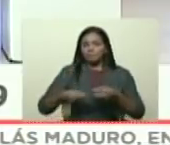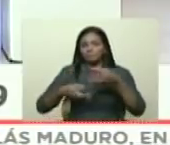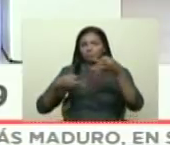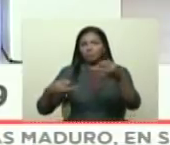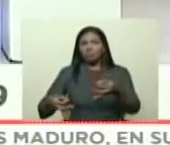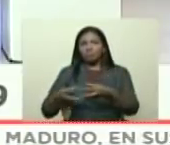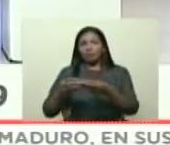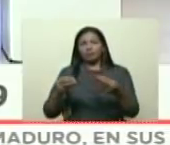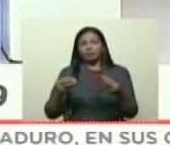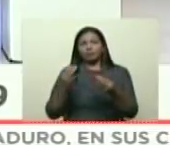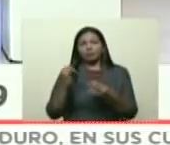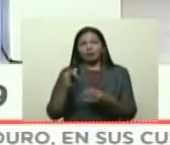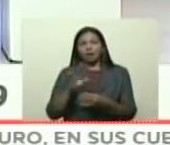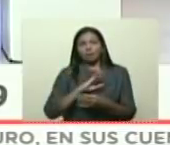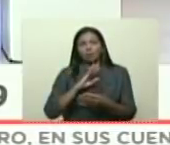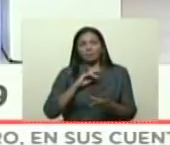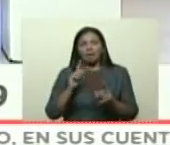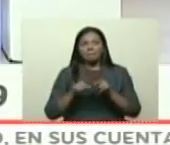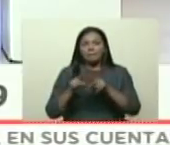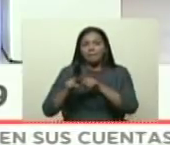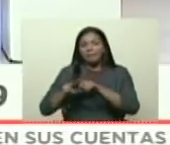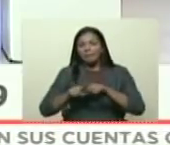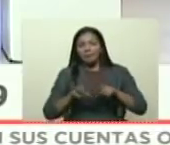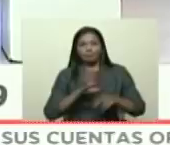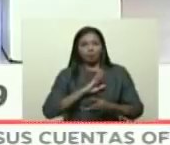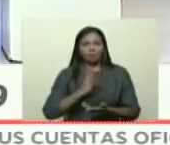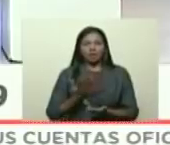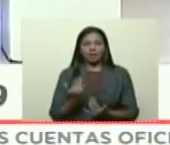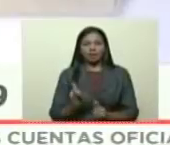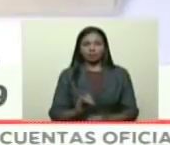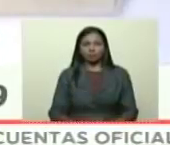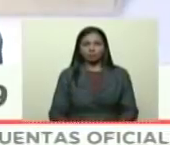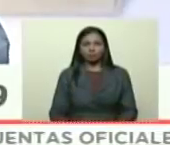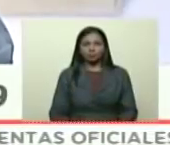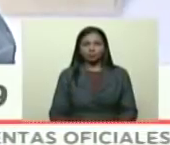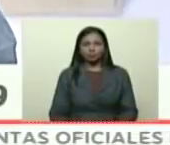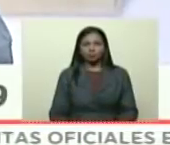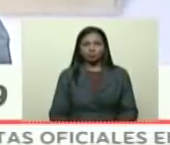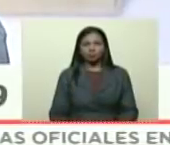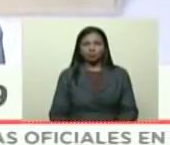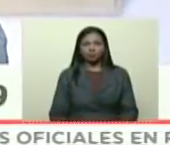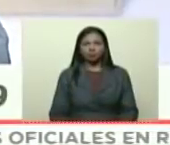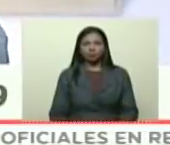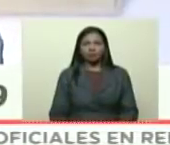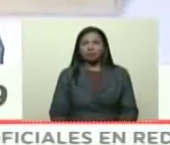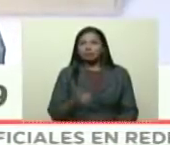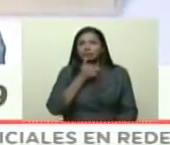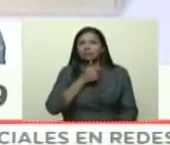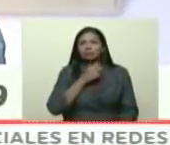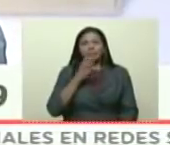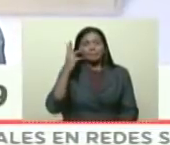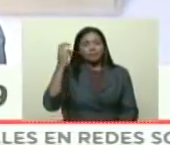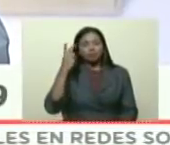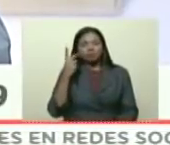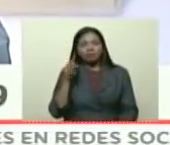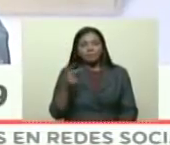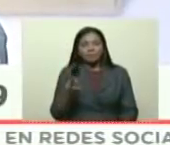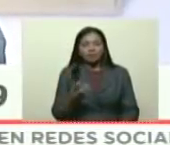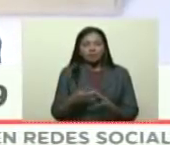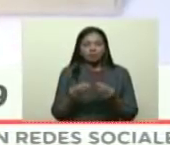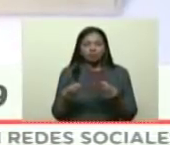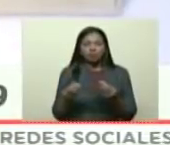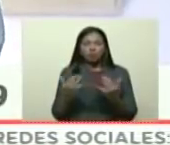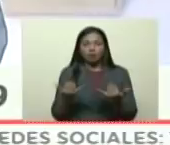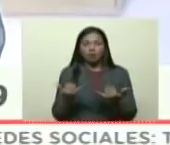propuestas, de la crítica, la autocrítica, de la paciencia para escuchar, presidente,